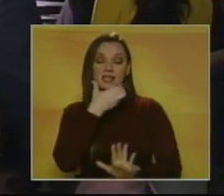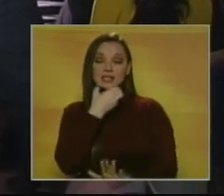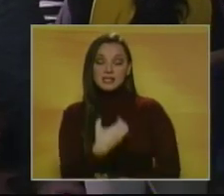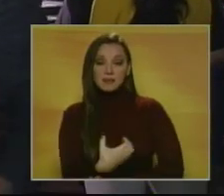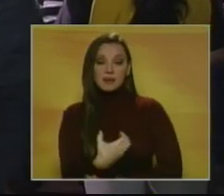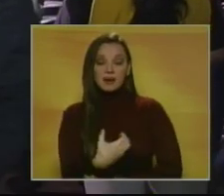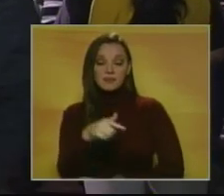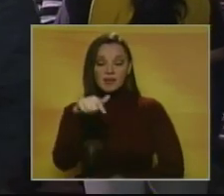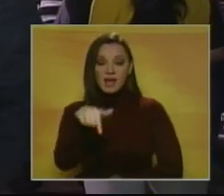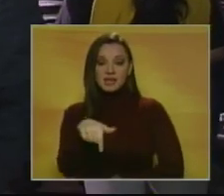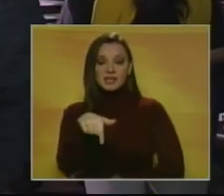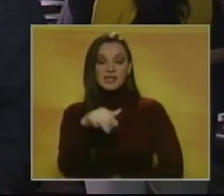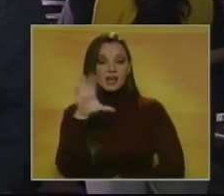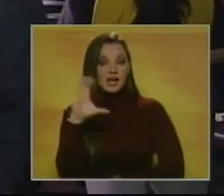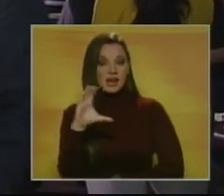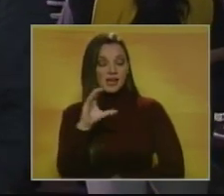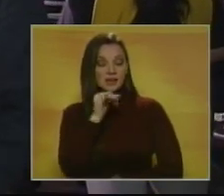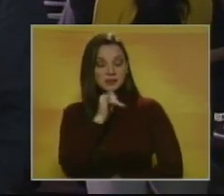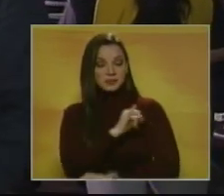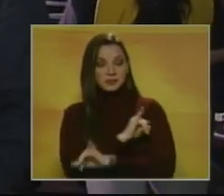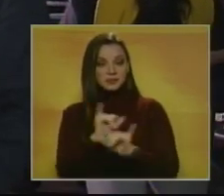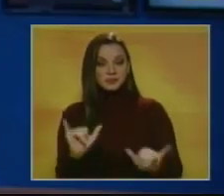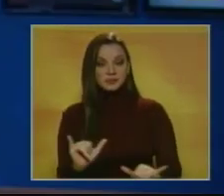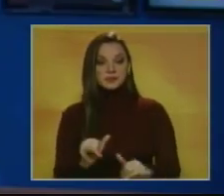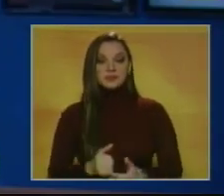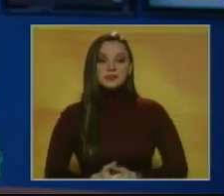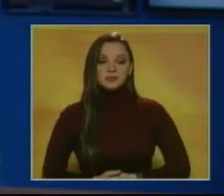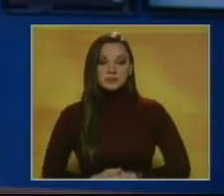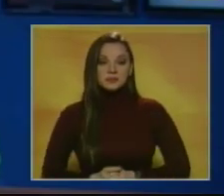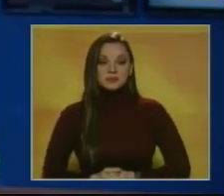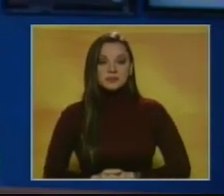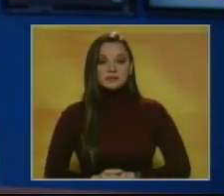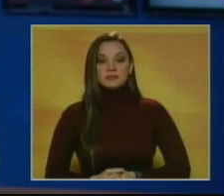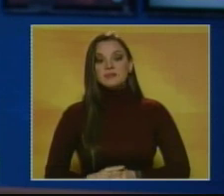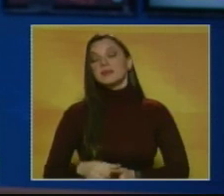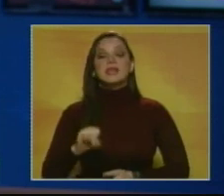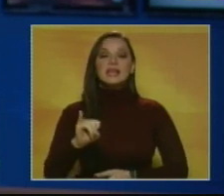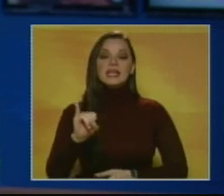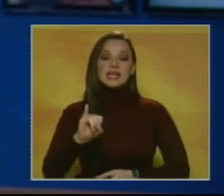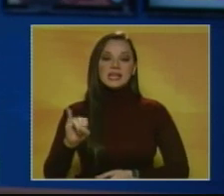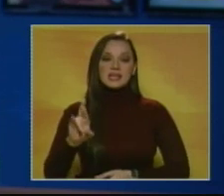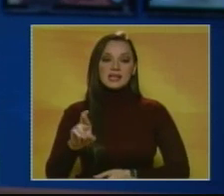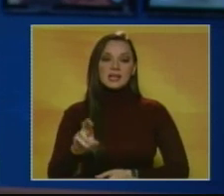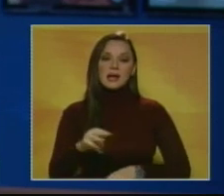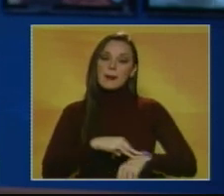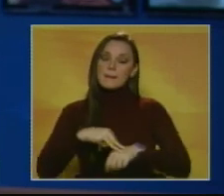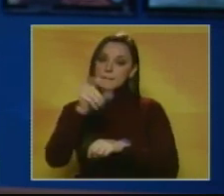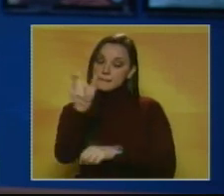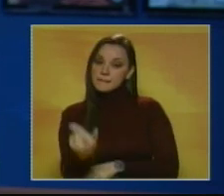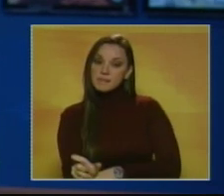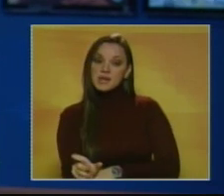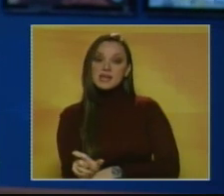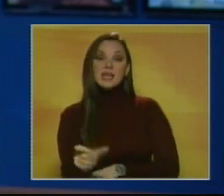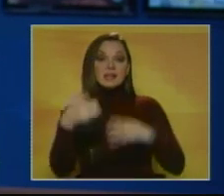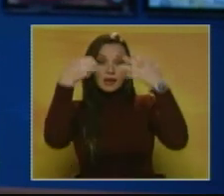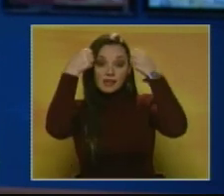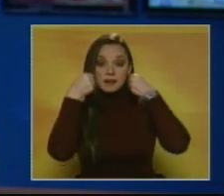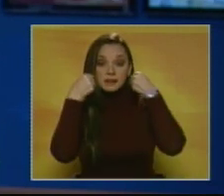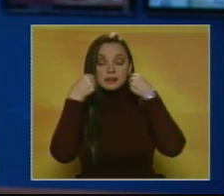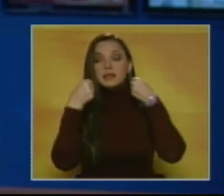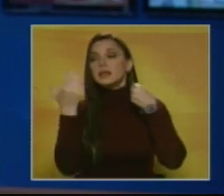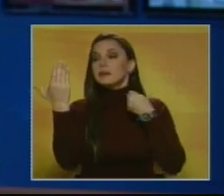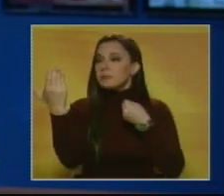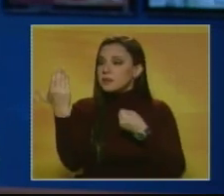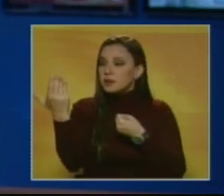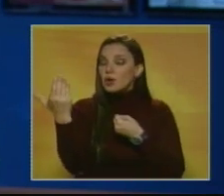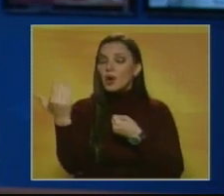En Los Ruices, Euclides Otillo, Noticiero Venevisión. Iris Varela, ministra de Servicios Penitenciarios, pidió a las gobernaciones